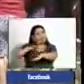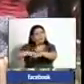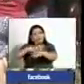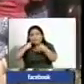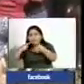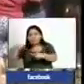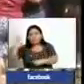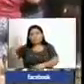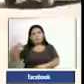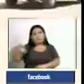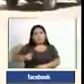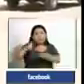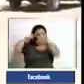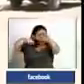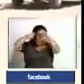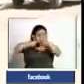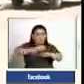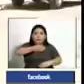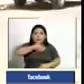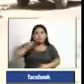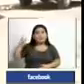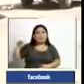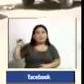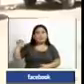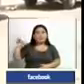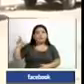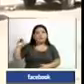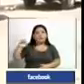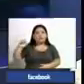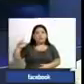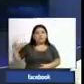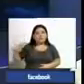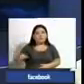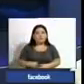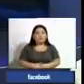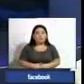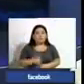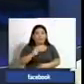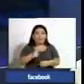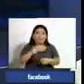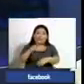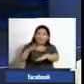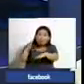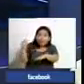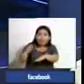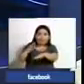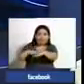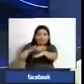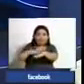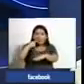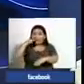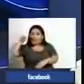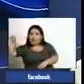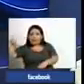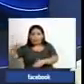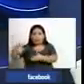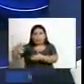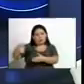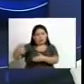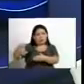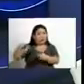demasiado tarde. Con imágenes e informe de Marcela Rivera. Denunciar antes que sea